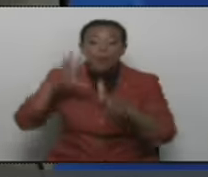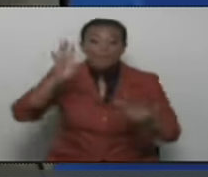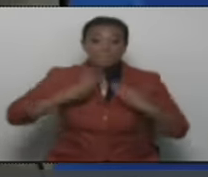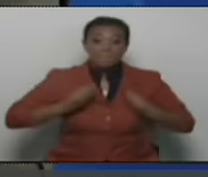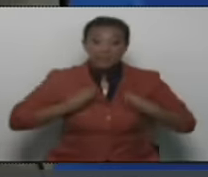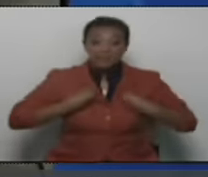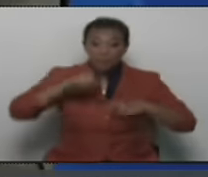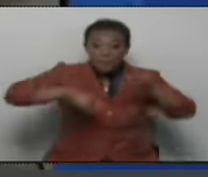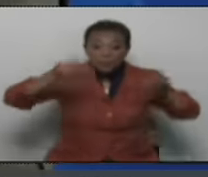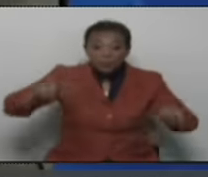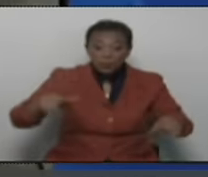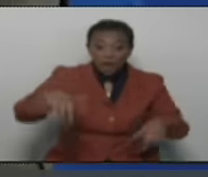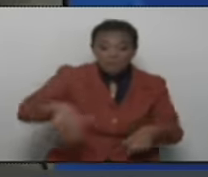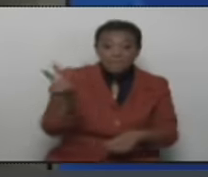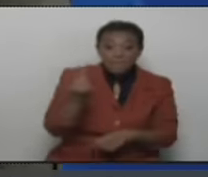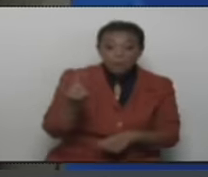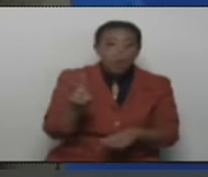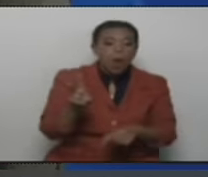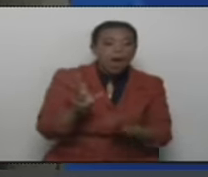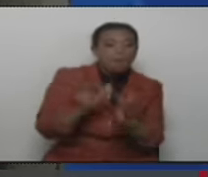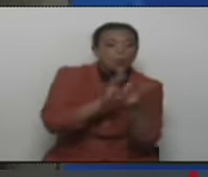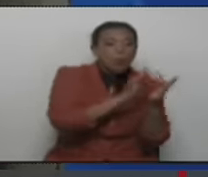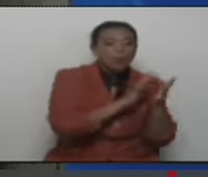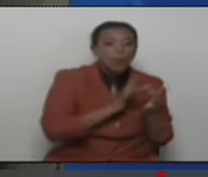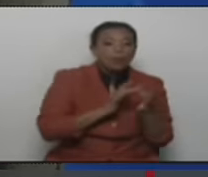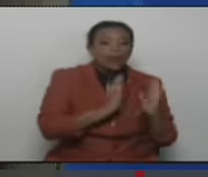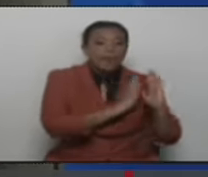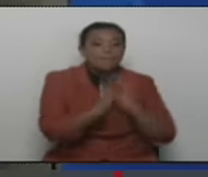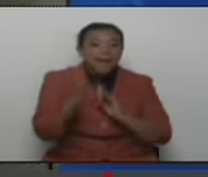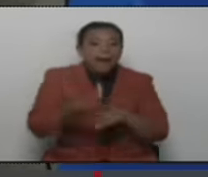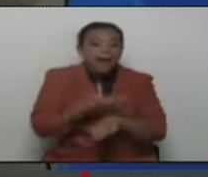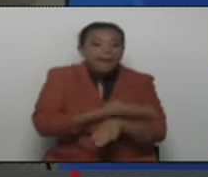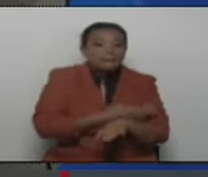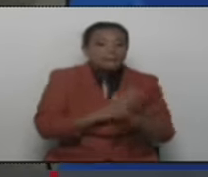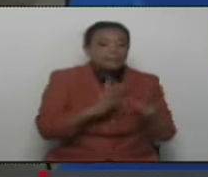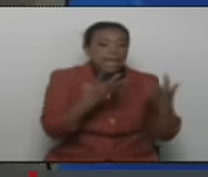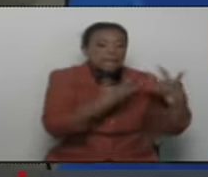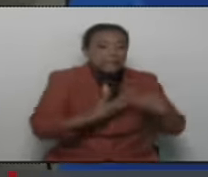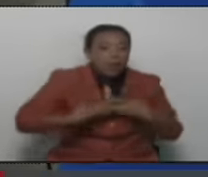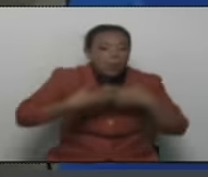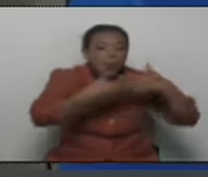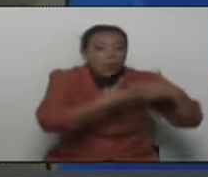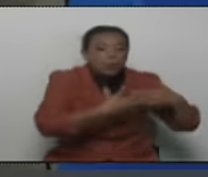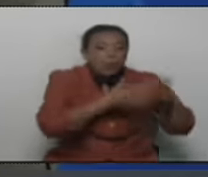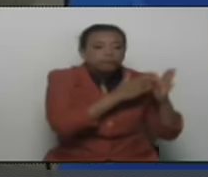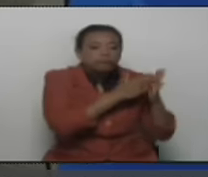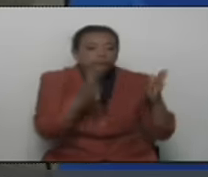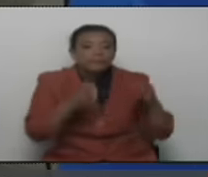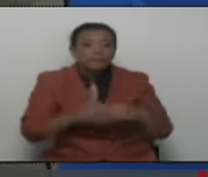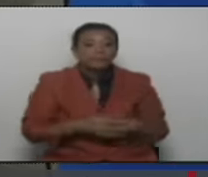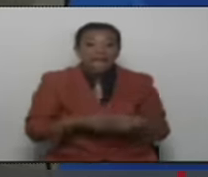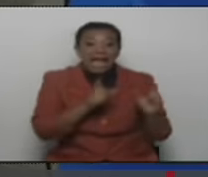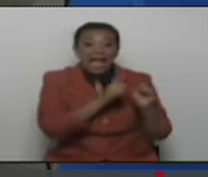para que el plan de los Estados Unidos de Norteamérica, articulado al tren de Aragua,